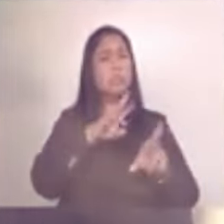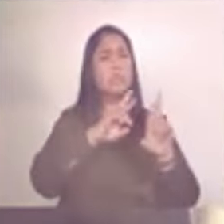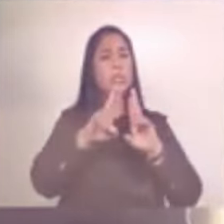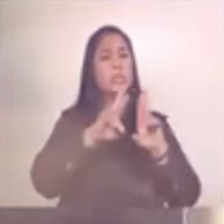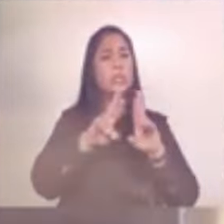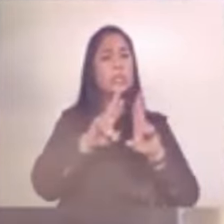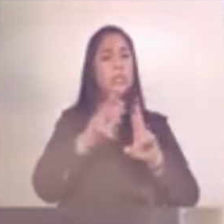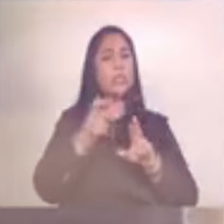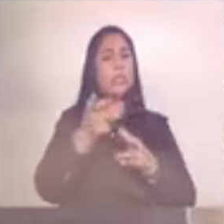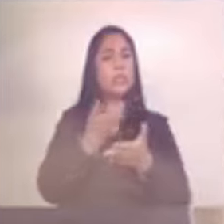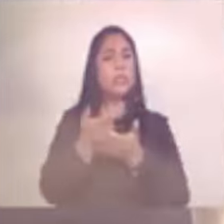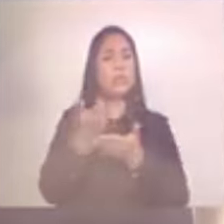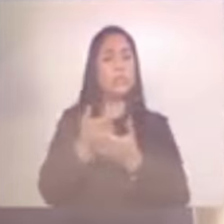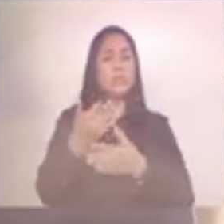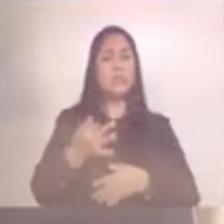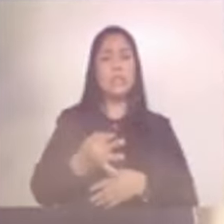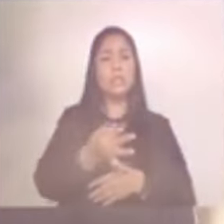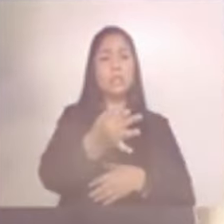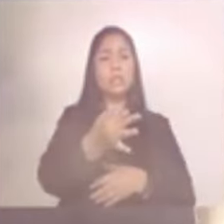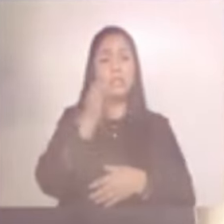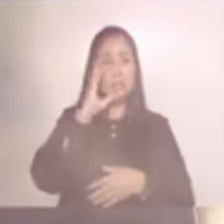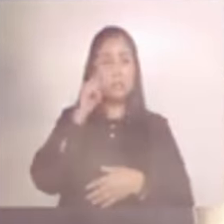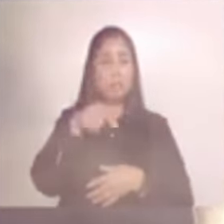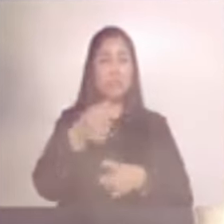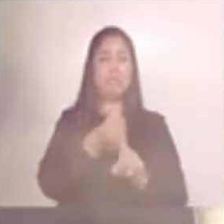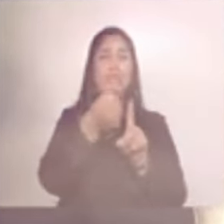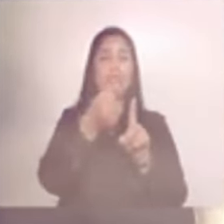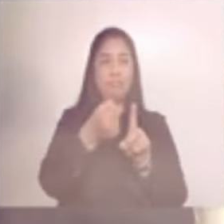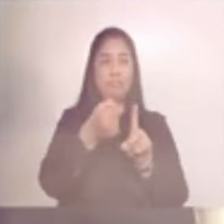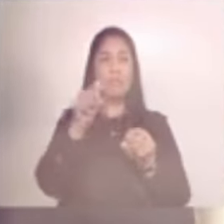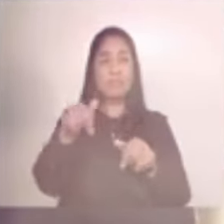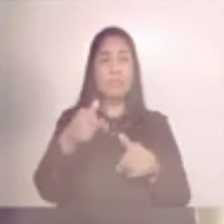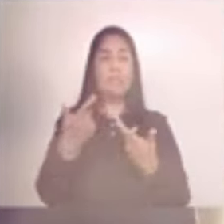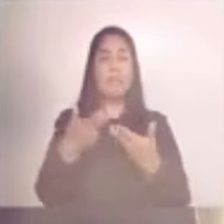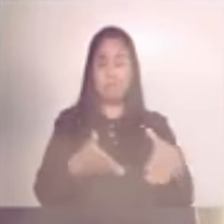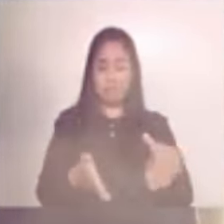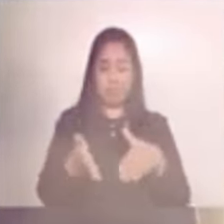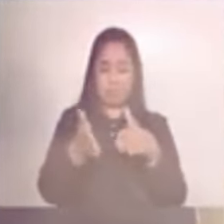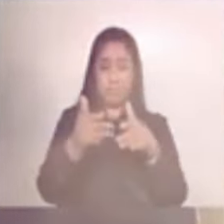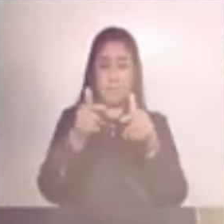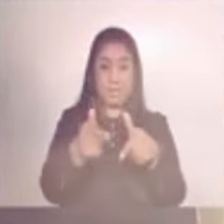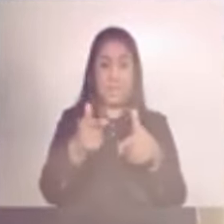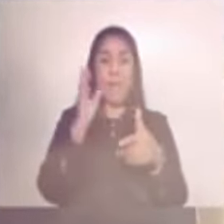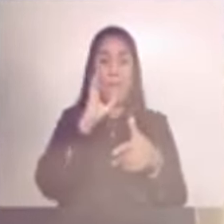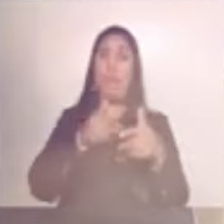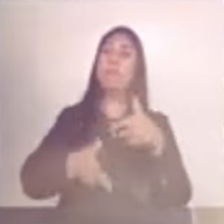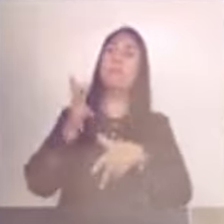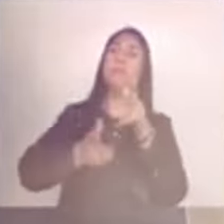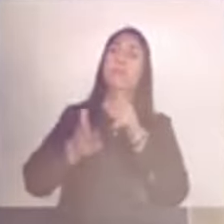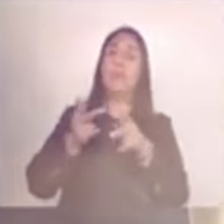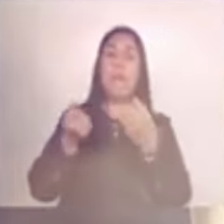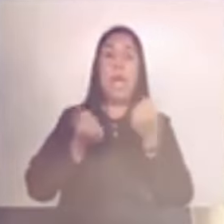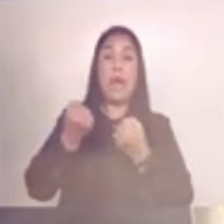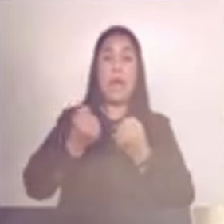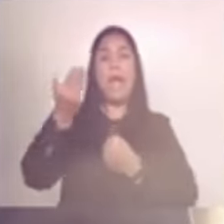aumento de los costos de transporte, precisamente por la crisis que tenemos en la infraestructura vial. Porque ahora el viaje que